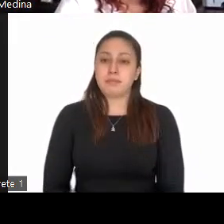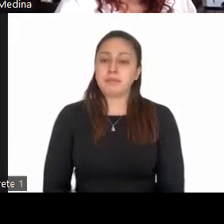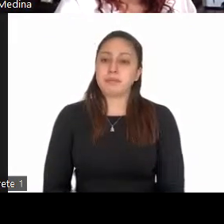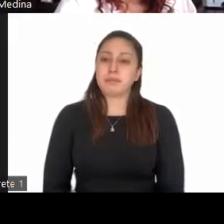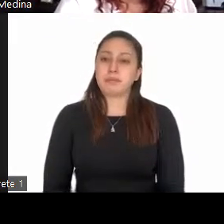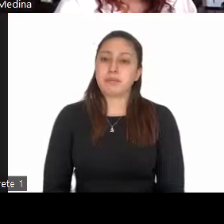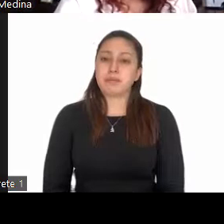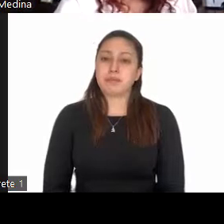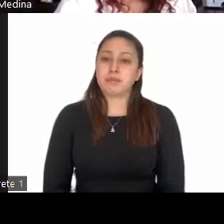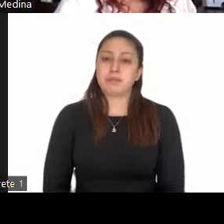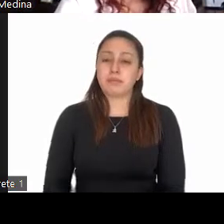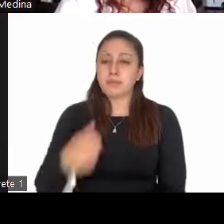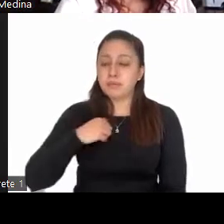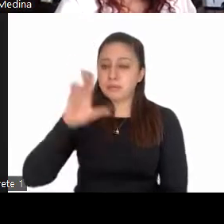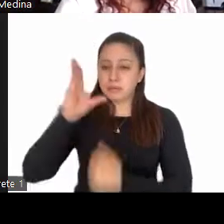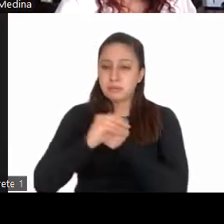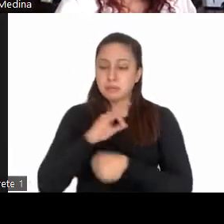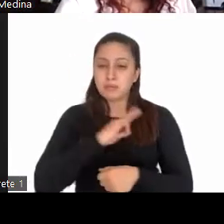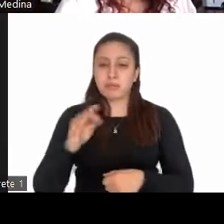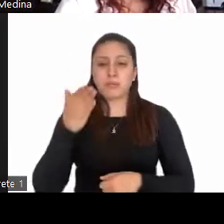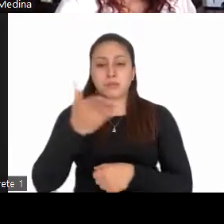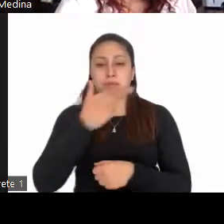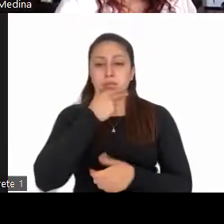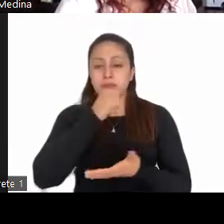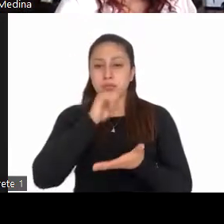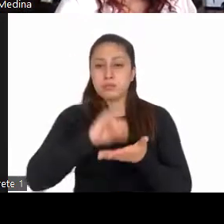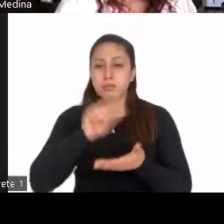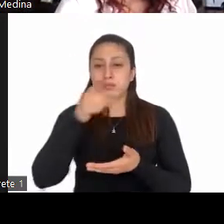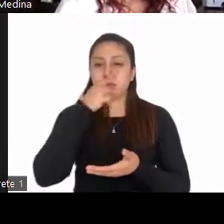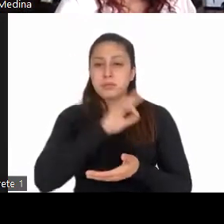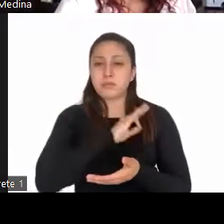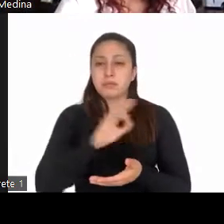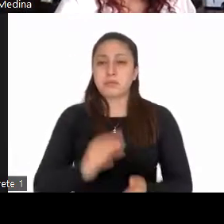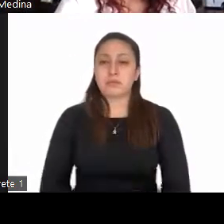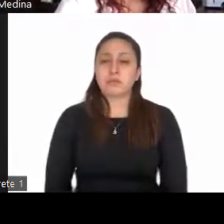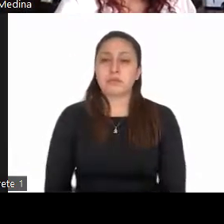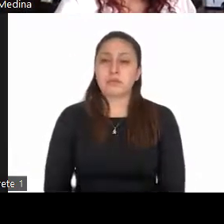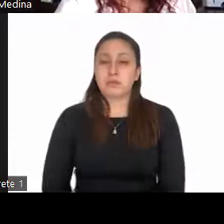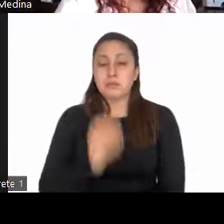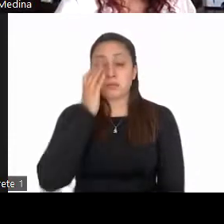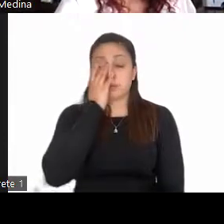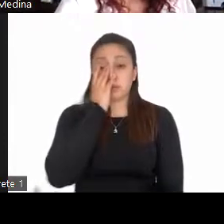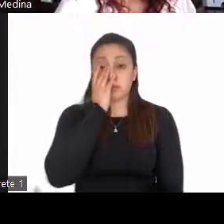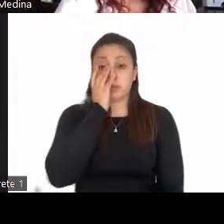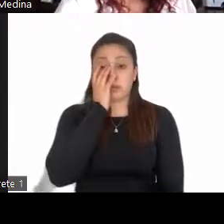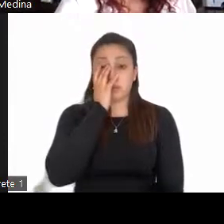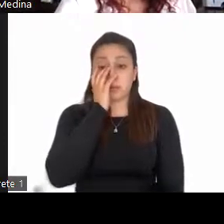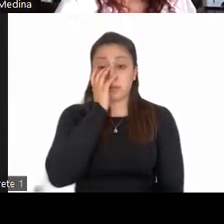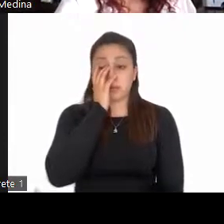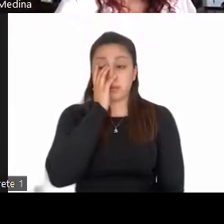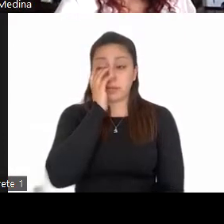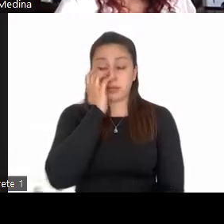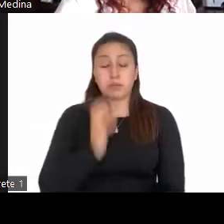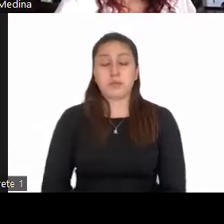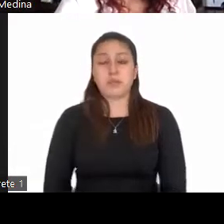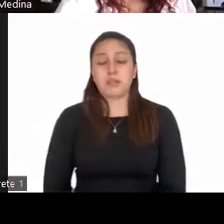Diputado presidente, si me lo permite. Diputado secretario, le doy la palabra. Muchas gracias. Bien, efectivamente, esta es